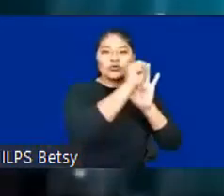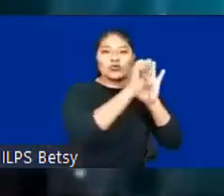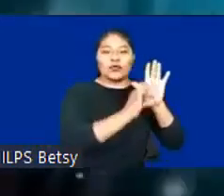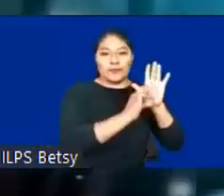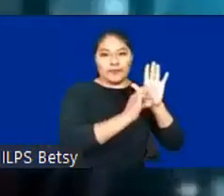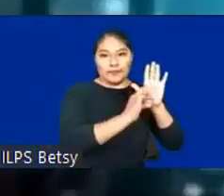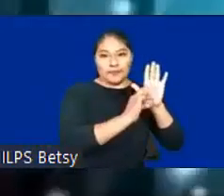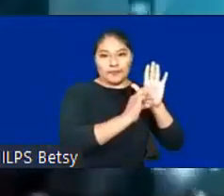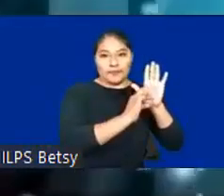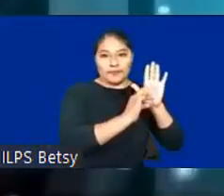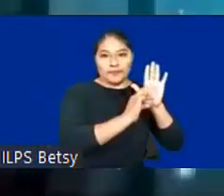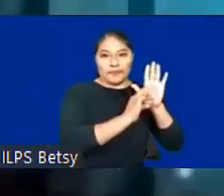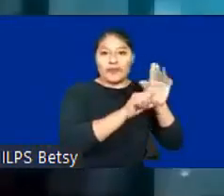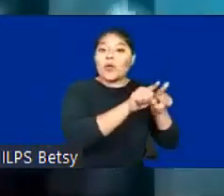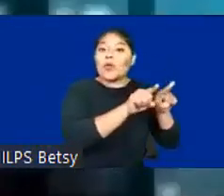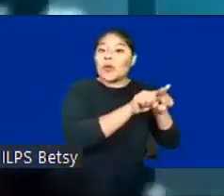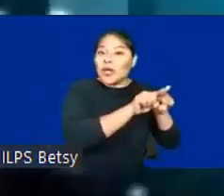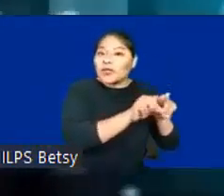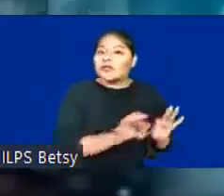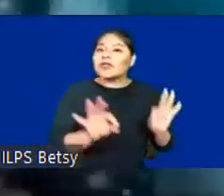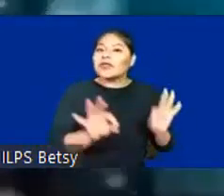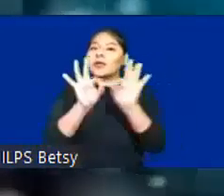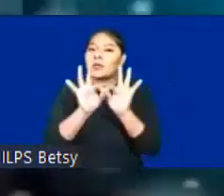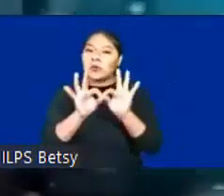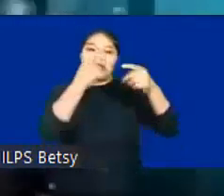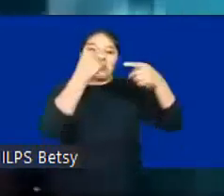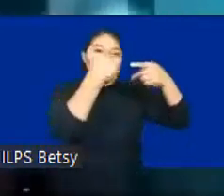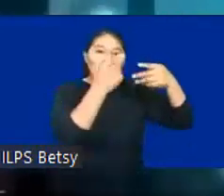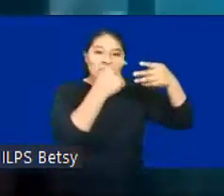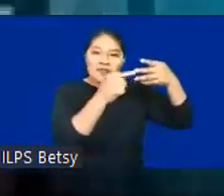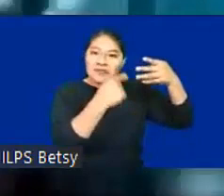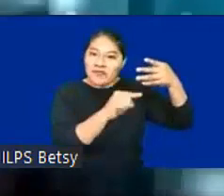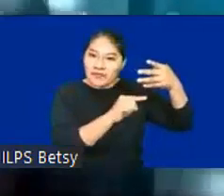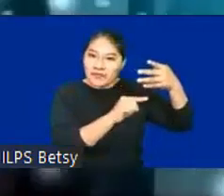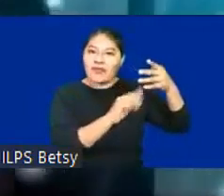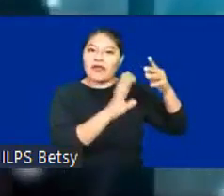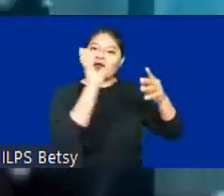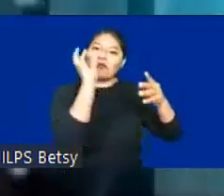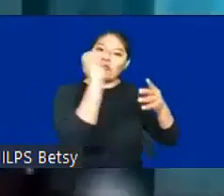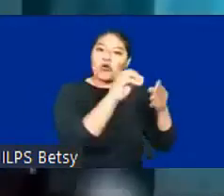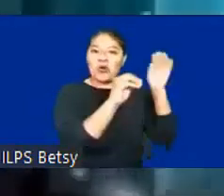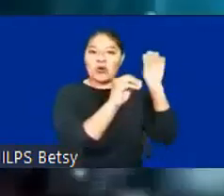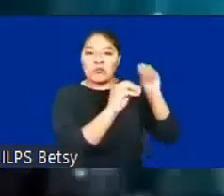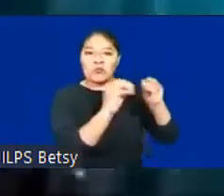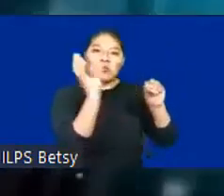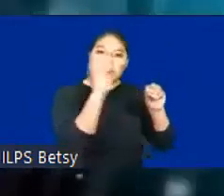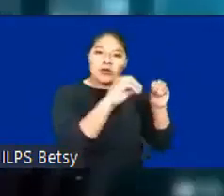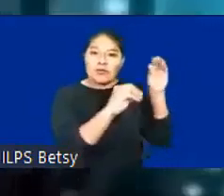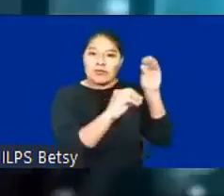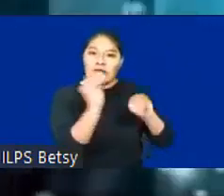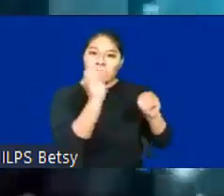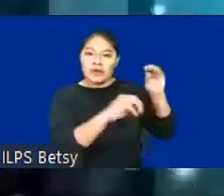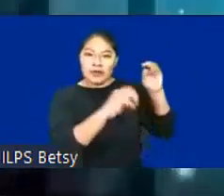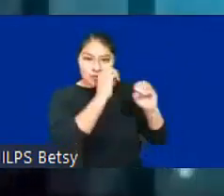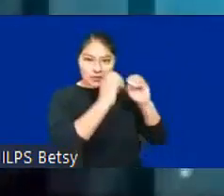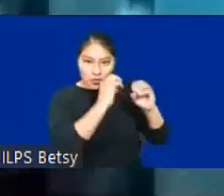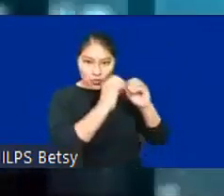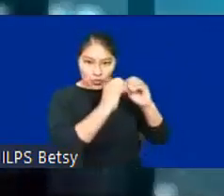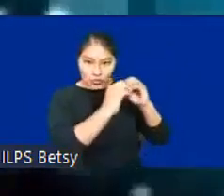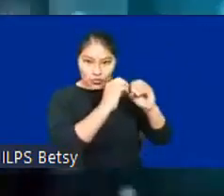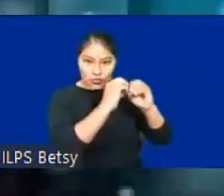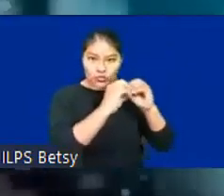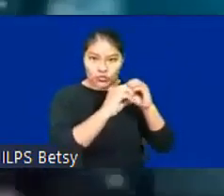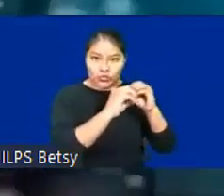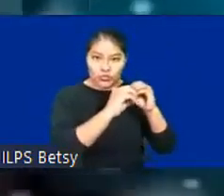aspectos relacionados con la implementación, la gestión de lo que es el modelo de gestión documental, el modelo de datos abiertos y